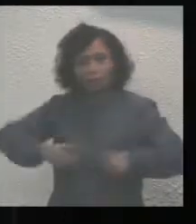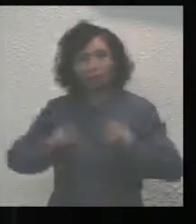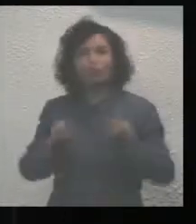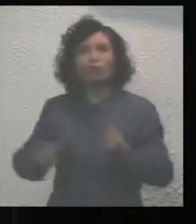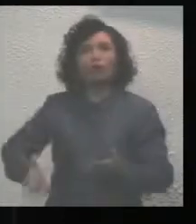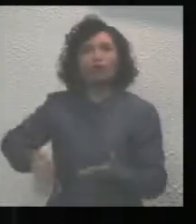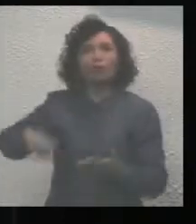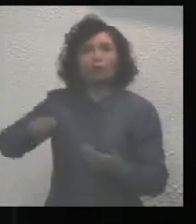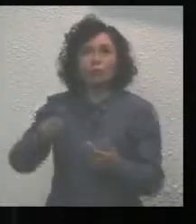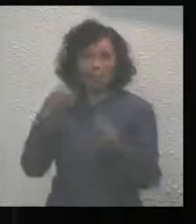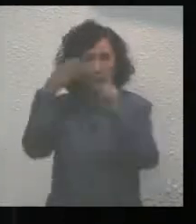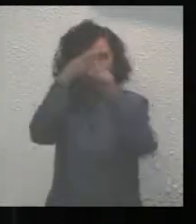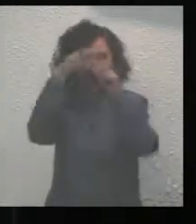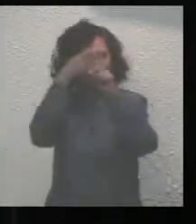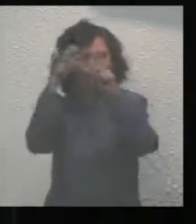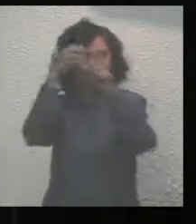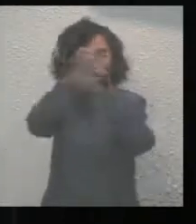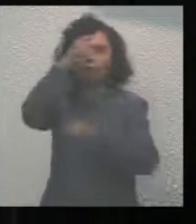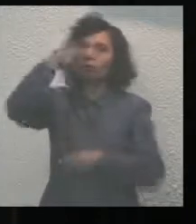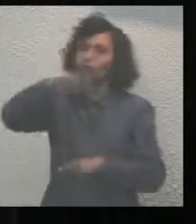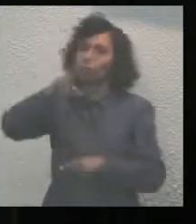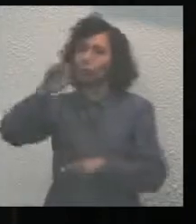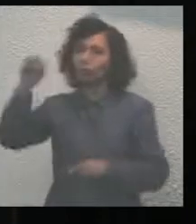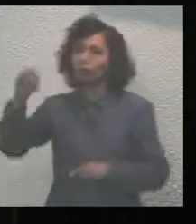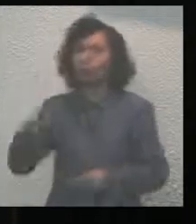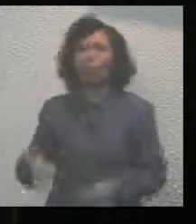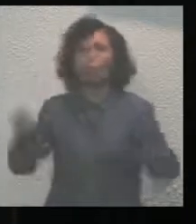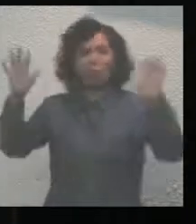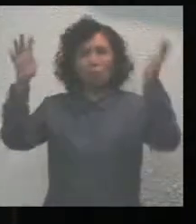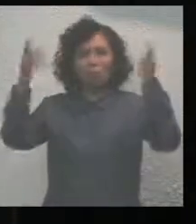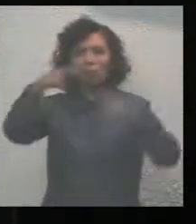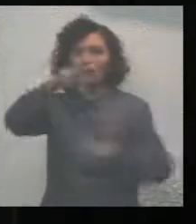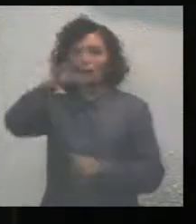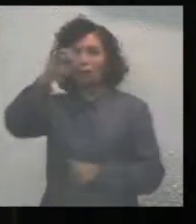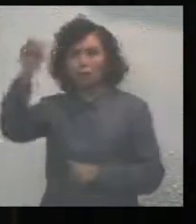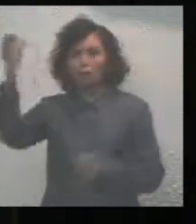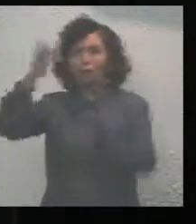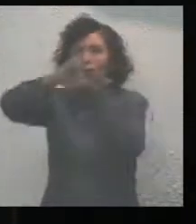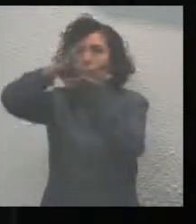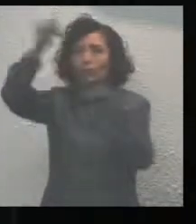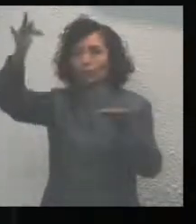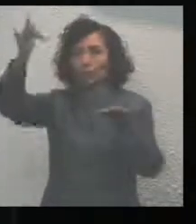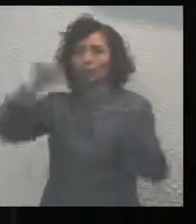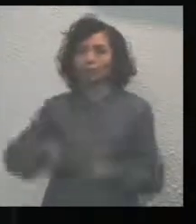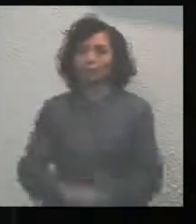lograr el Quintana Roo que tanto merecemos. ¡Viva Quintana Roo! Gracias.